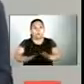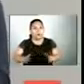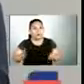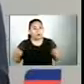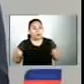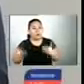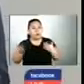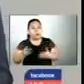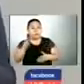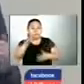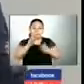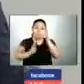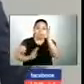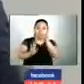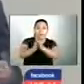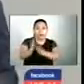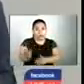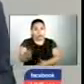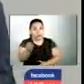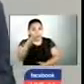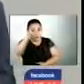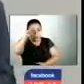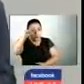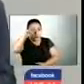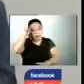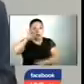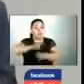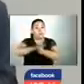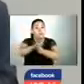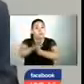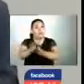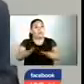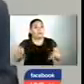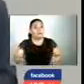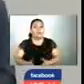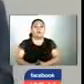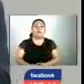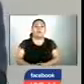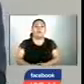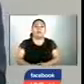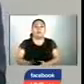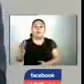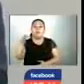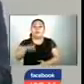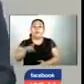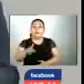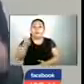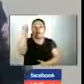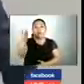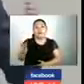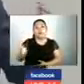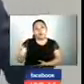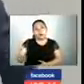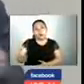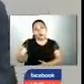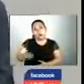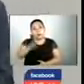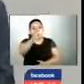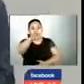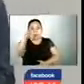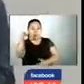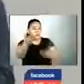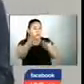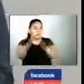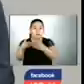frente a estos retos de la nueva realidad que esta pandemia ha traído con nosotros. El hecho de que este día, cuando en algunos países se